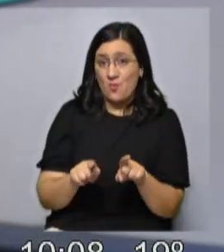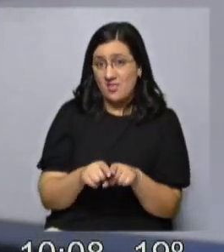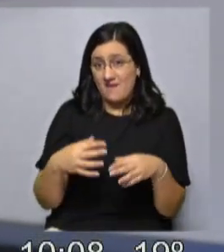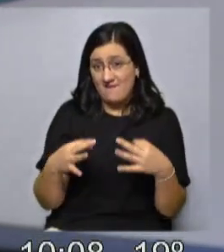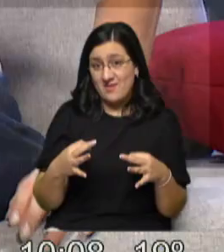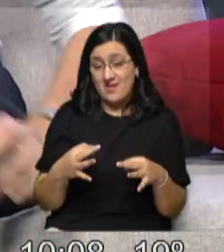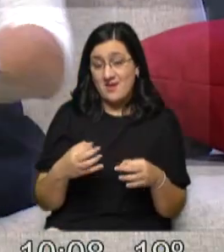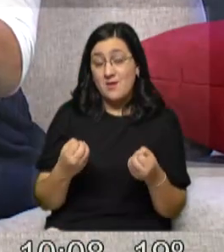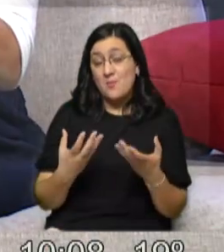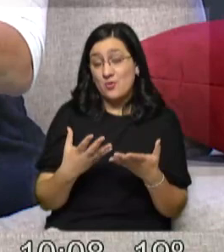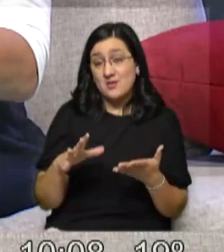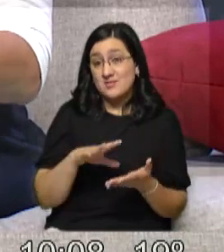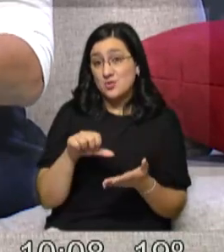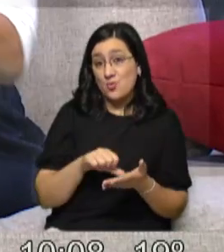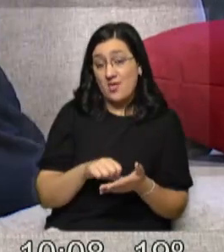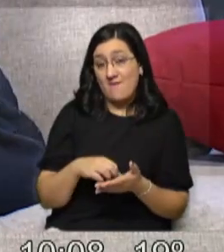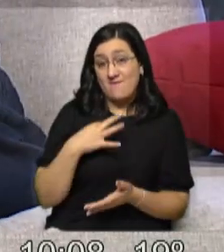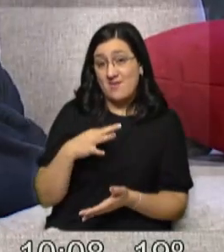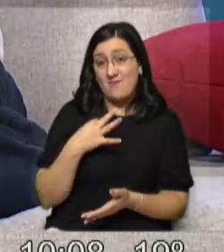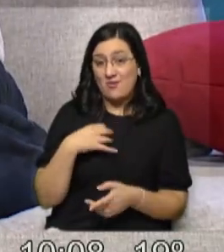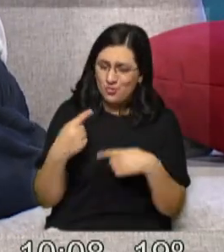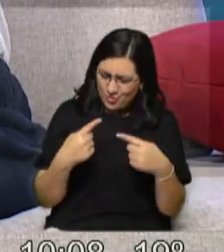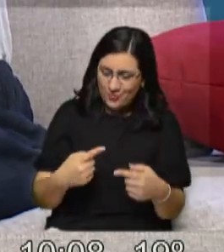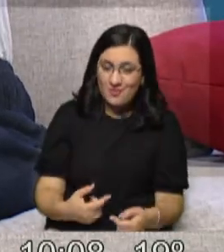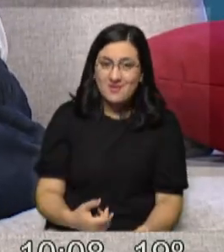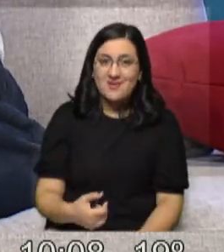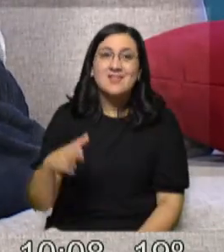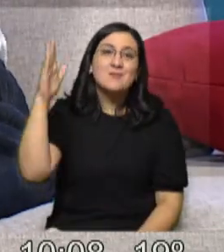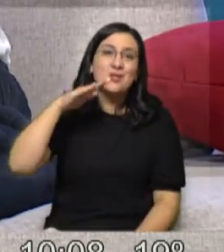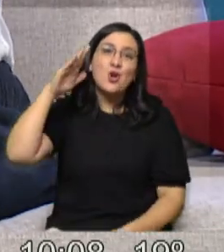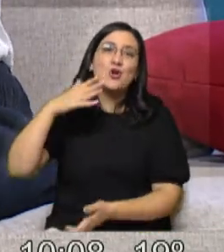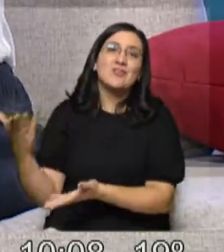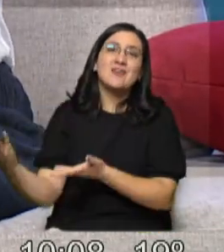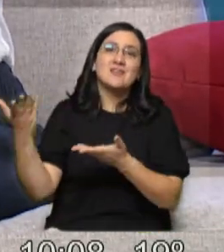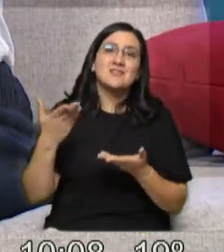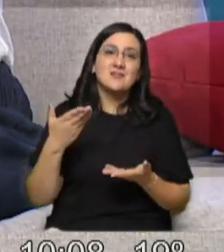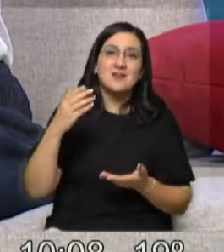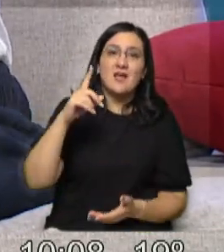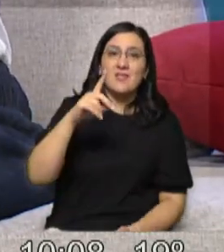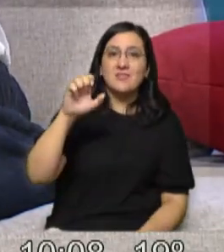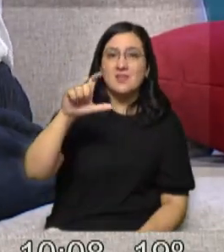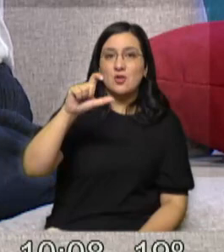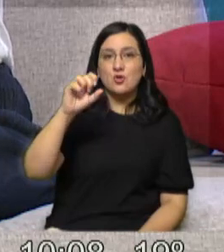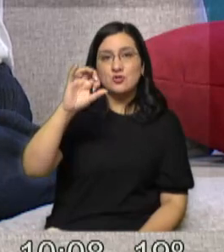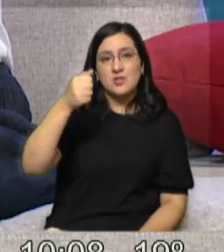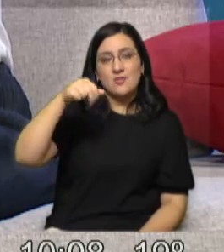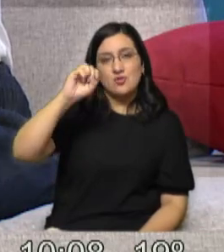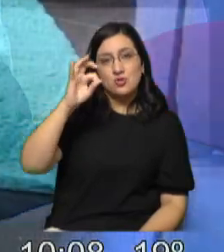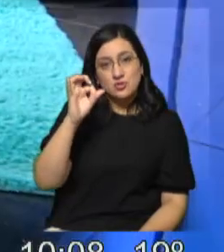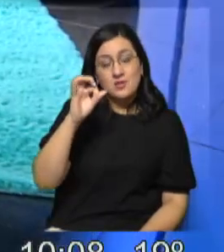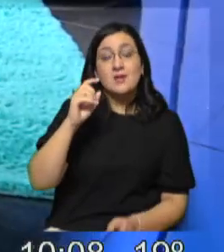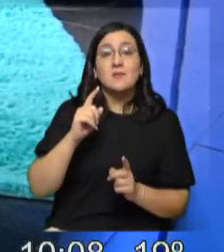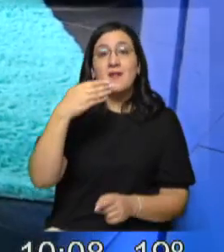Ciudad Viva. El espacio se llama Ciudad siga, Cultural. Sigo. Tenemos el honor de recibir a Cristian de los Santos y Sebastián Batista, que